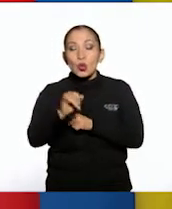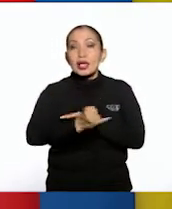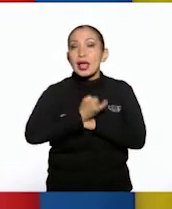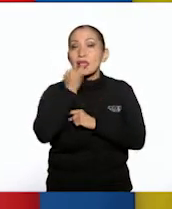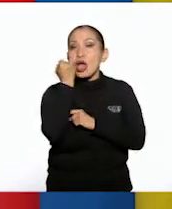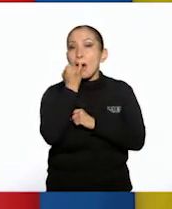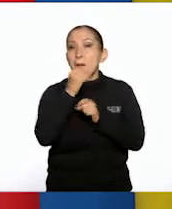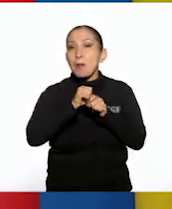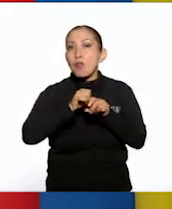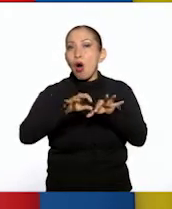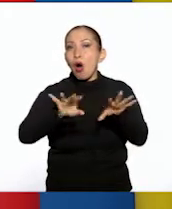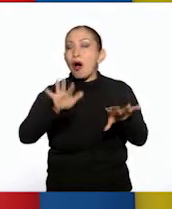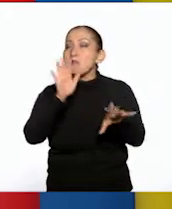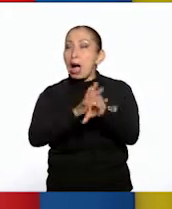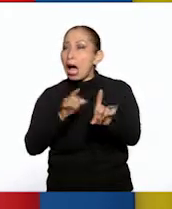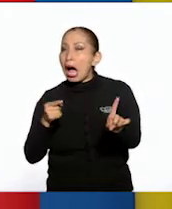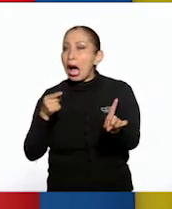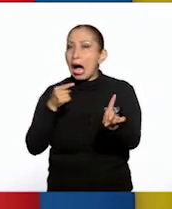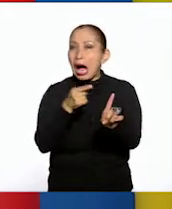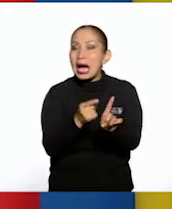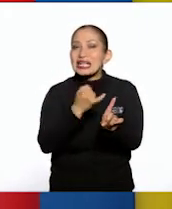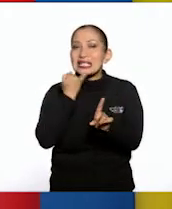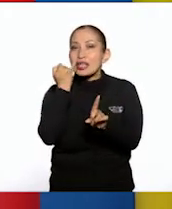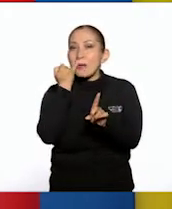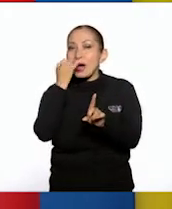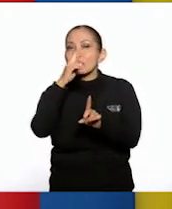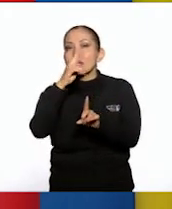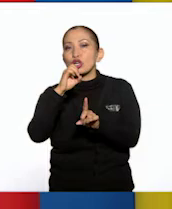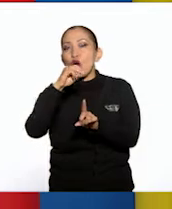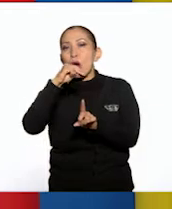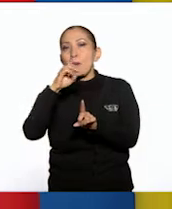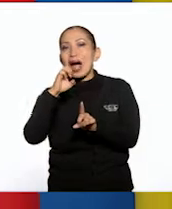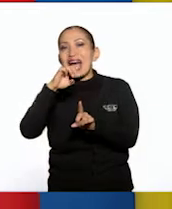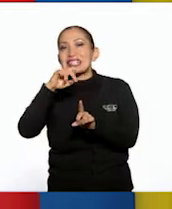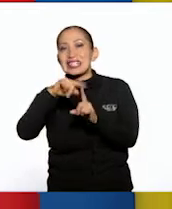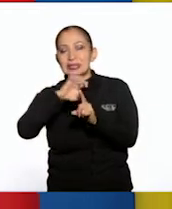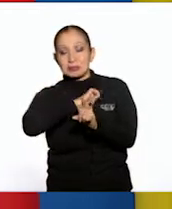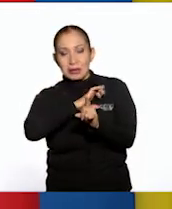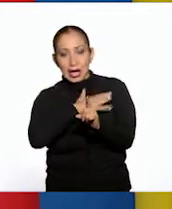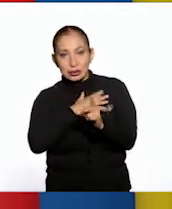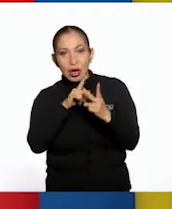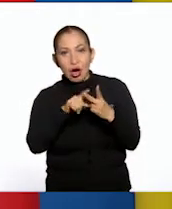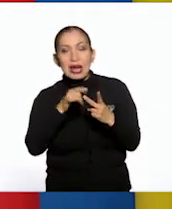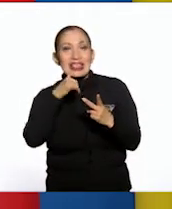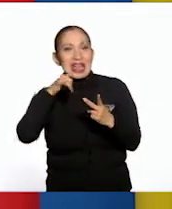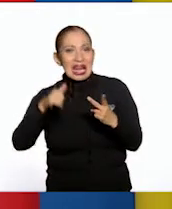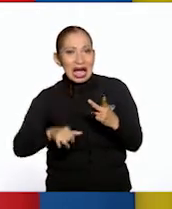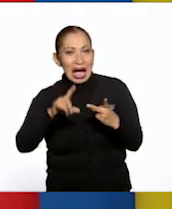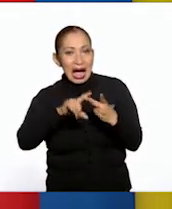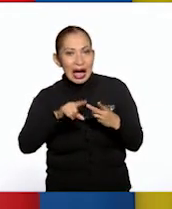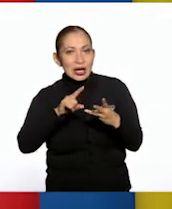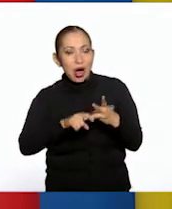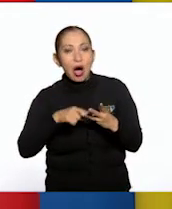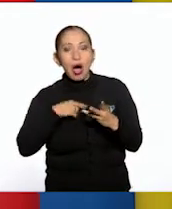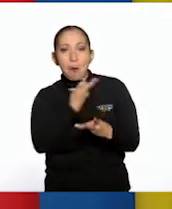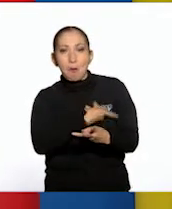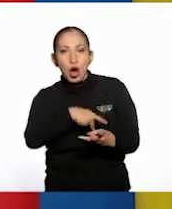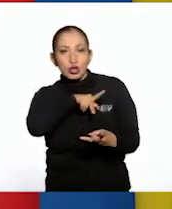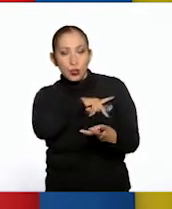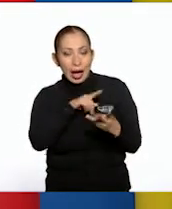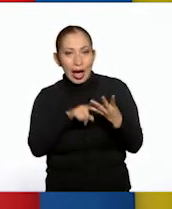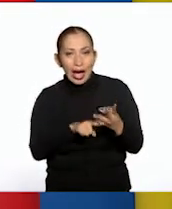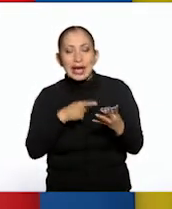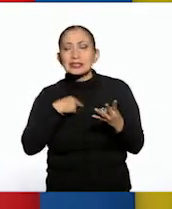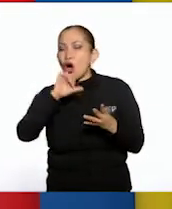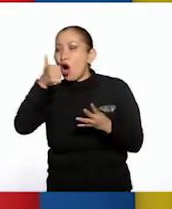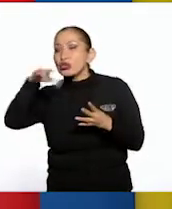idioma, específicamente en las lenguas romances, como el español, el italiano, el portugués,